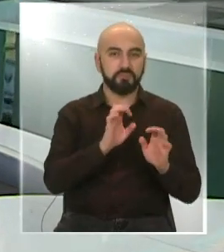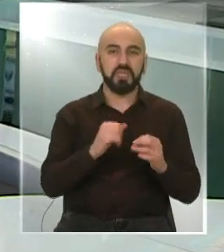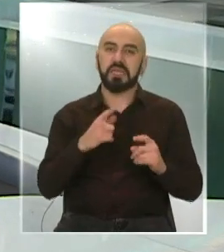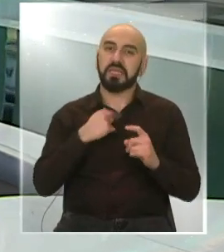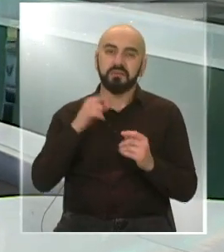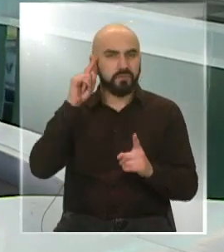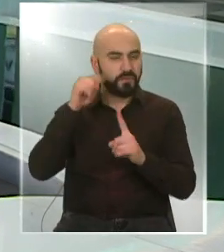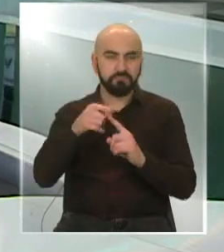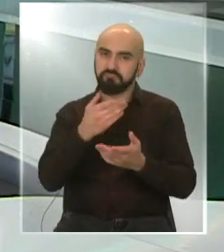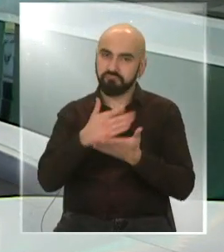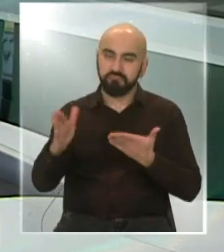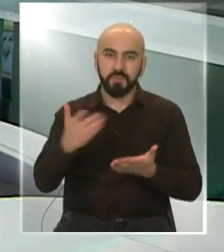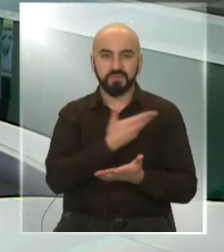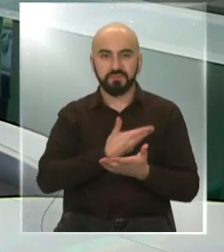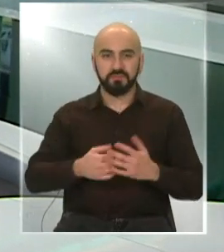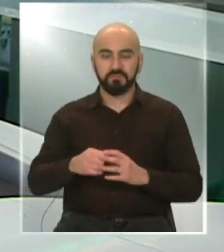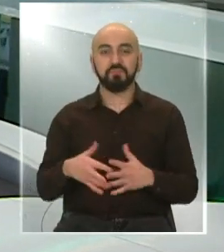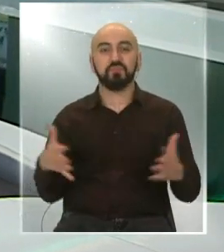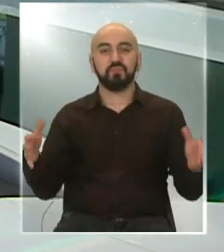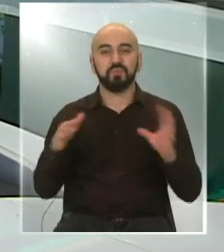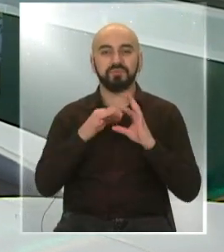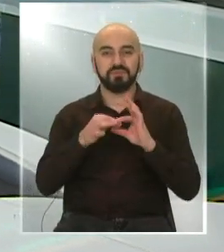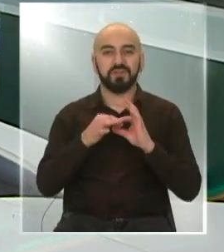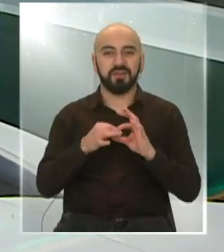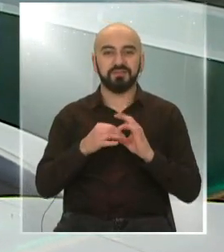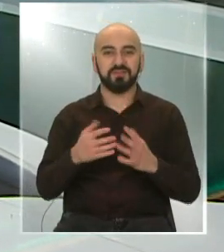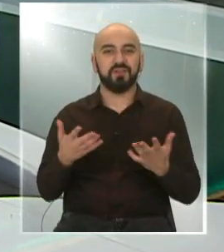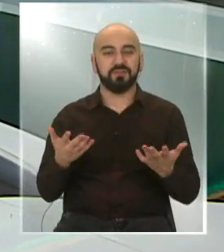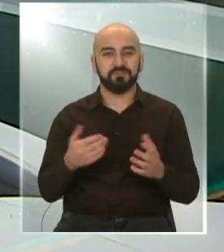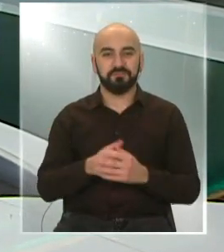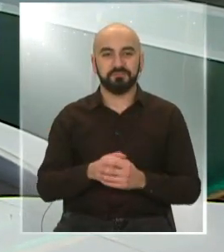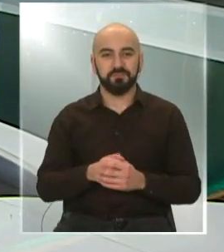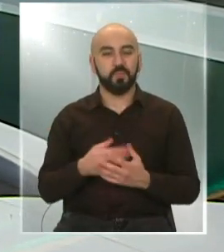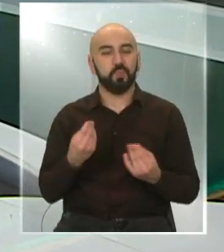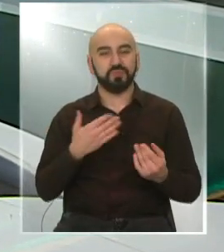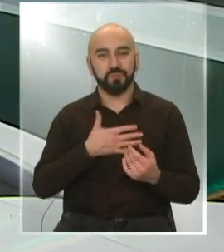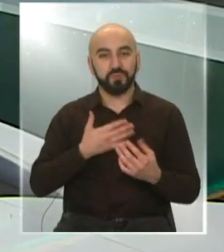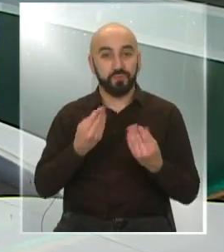lo que están viendo los manifestantes. Soledad, bueno, un millón de gracias, como siempre. Gracias a ti, que estés muy bien. Buenas noches.